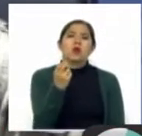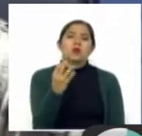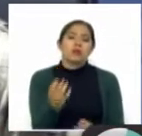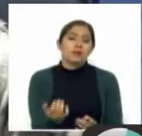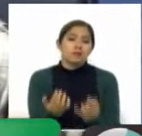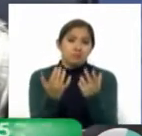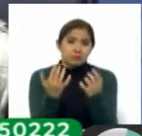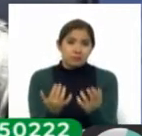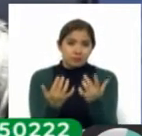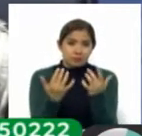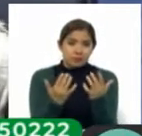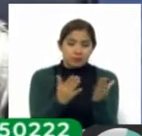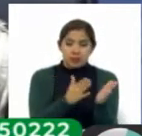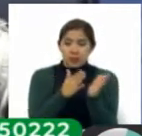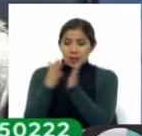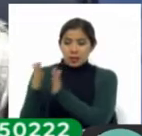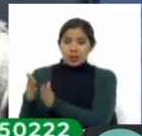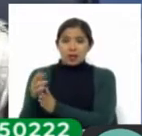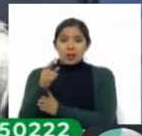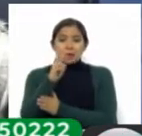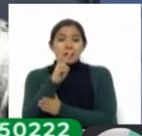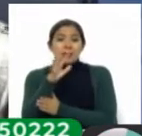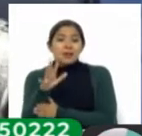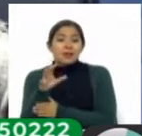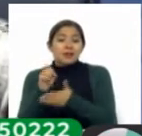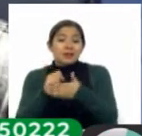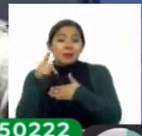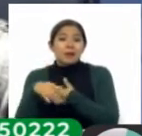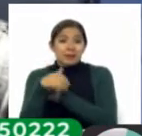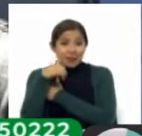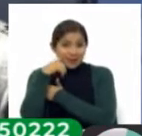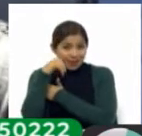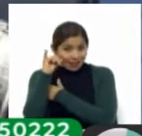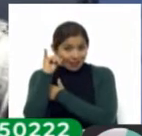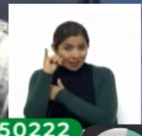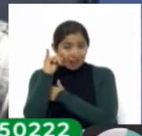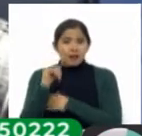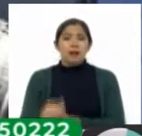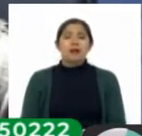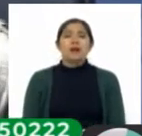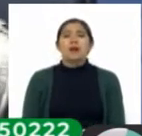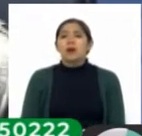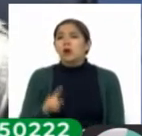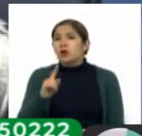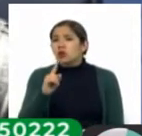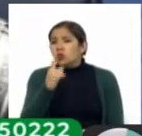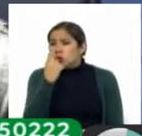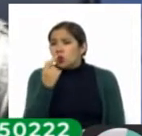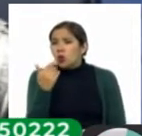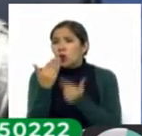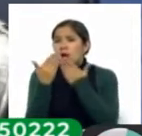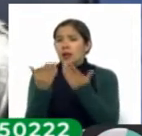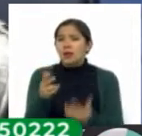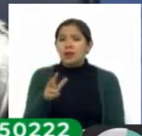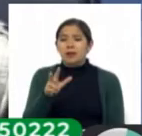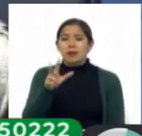Y al dato del 25 de septiembre, es decir, al día de ayer, estamos solamente